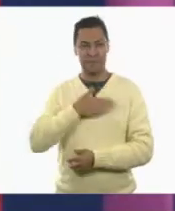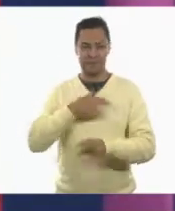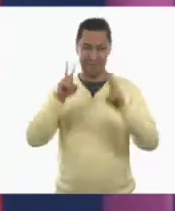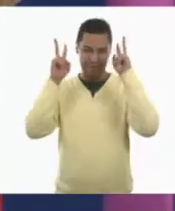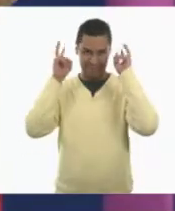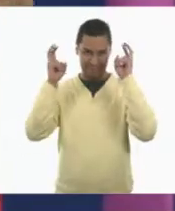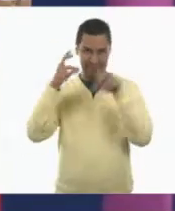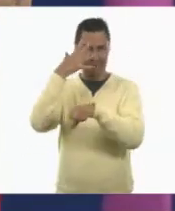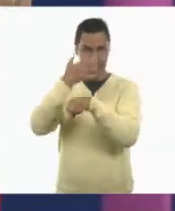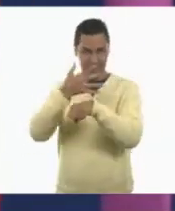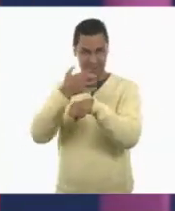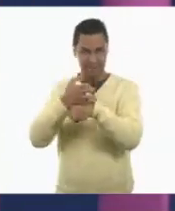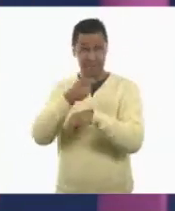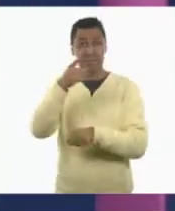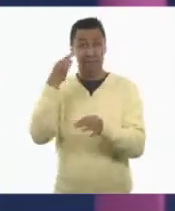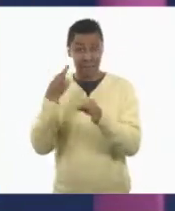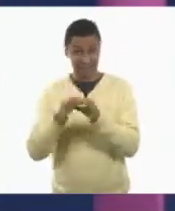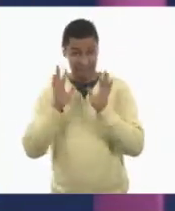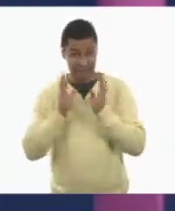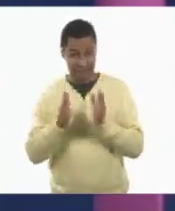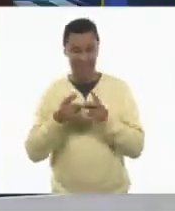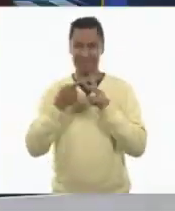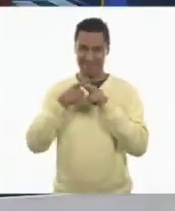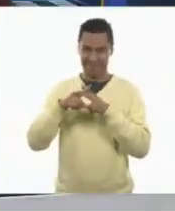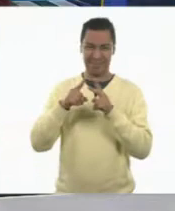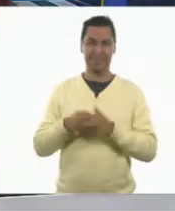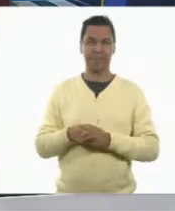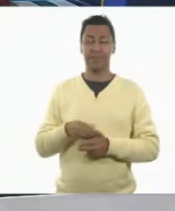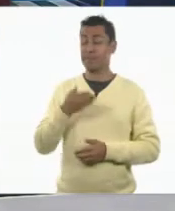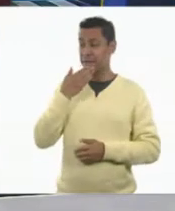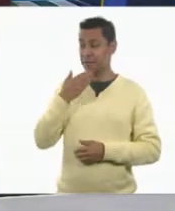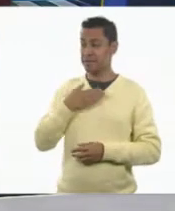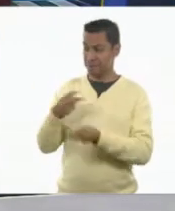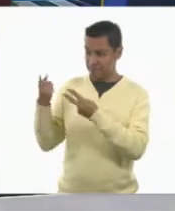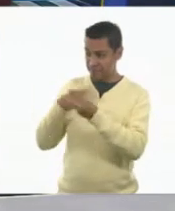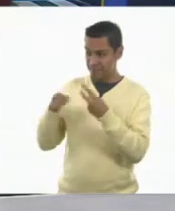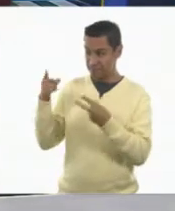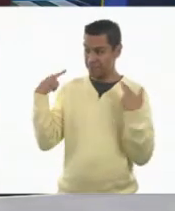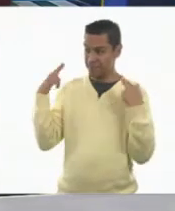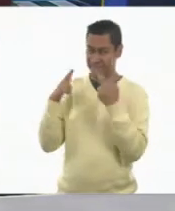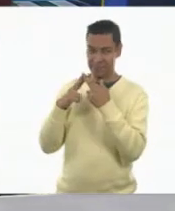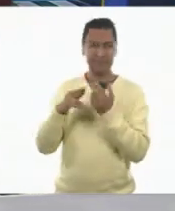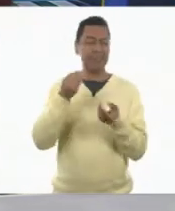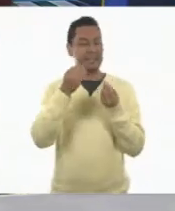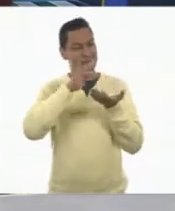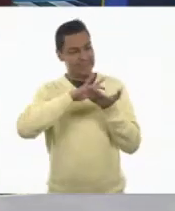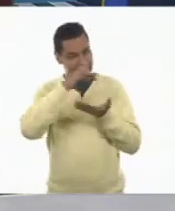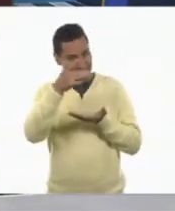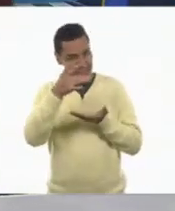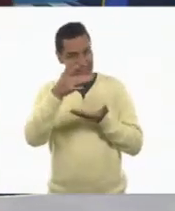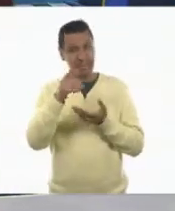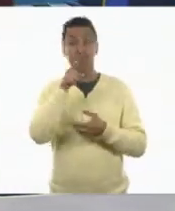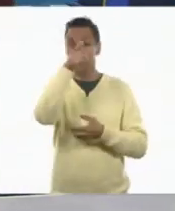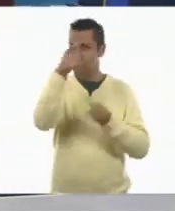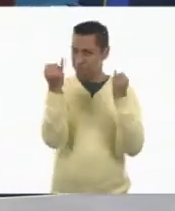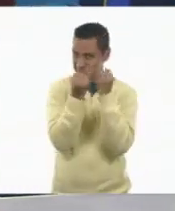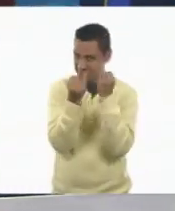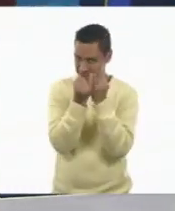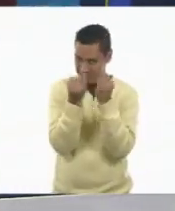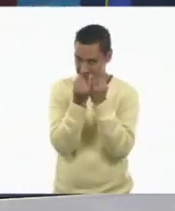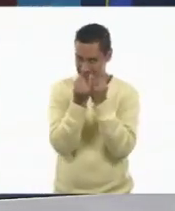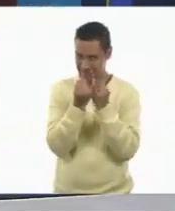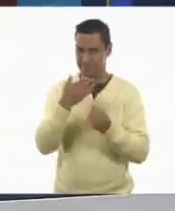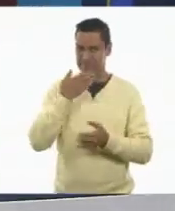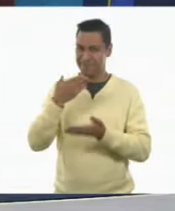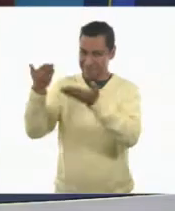quinto grado. ¿Están listos? ¡Comenzamos! Bienvenido, profesor. Muchísimas gracias, Ale. Bienvenidos, estudiantes en